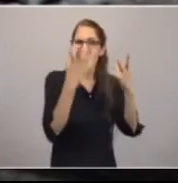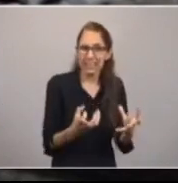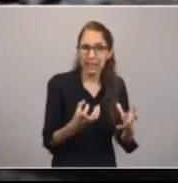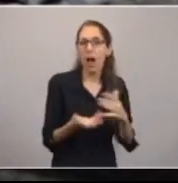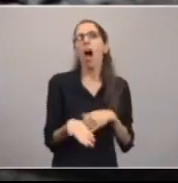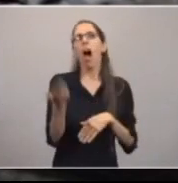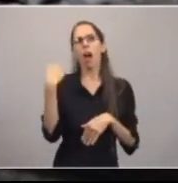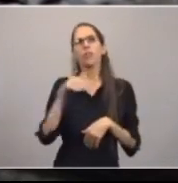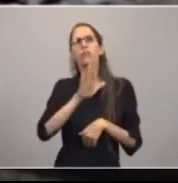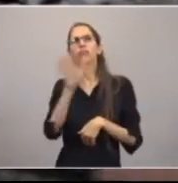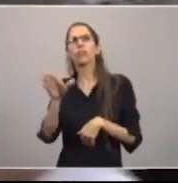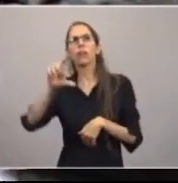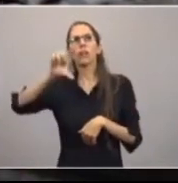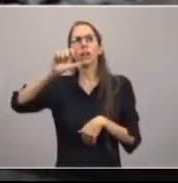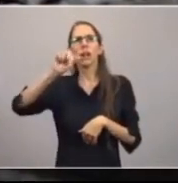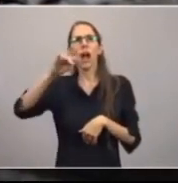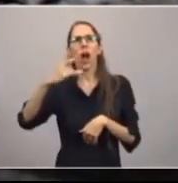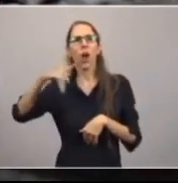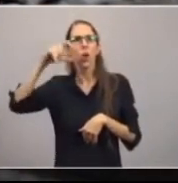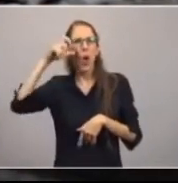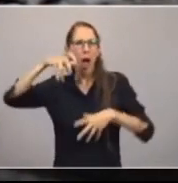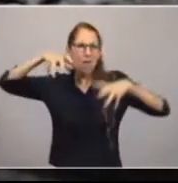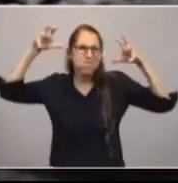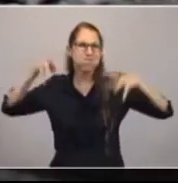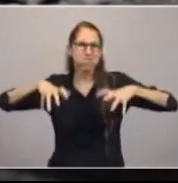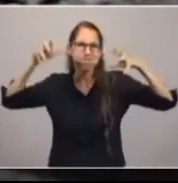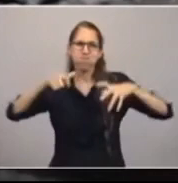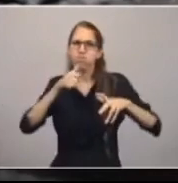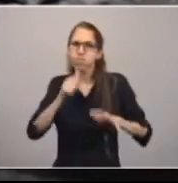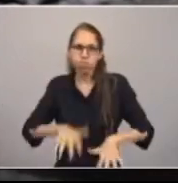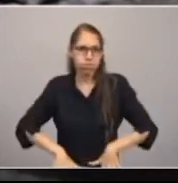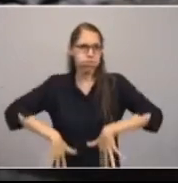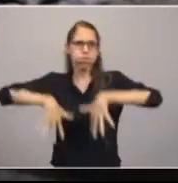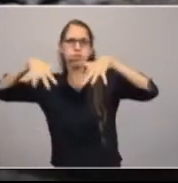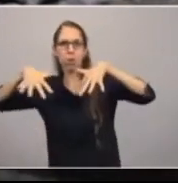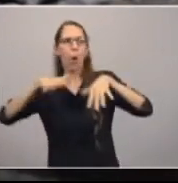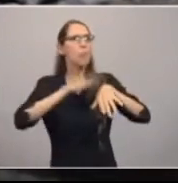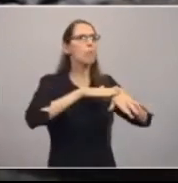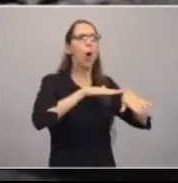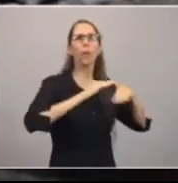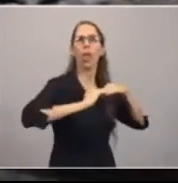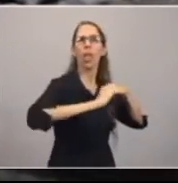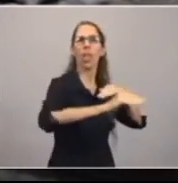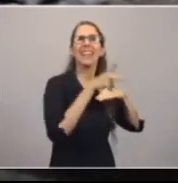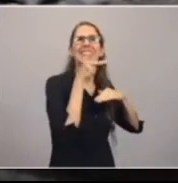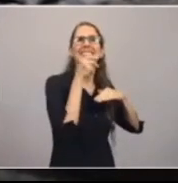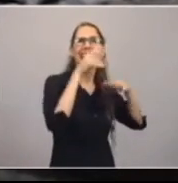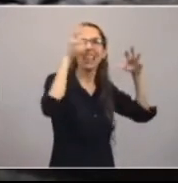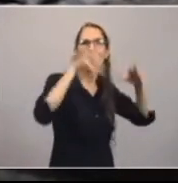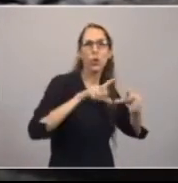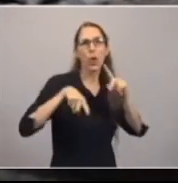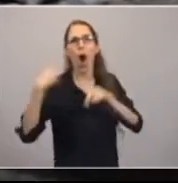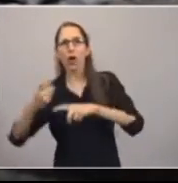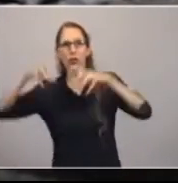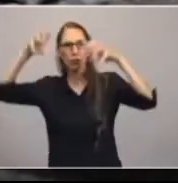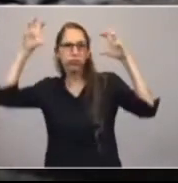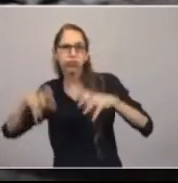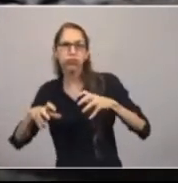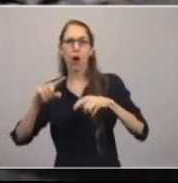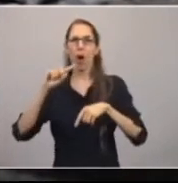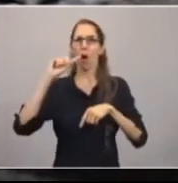inundado, así que sequías, inundaciones, huracanes, no es el nombre preciso en lo meteorológico,